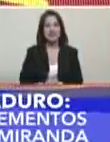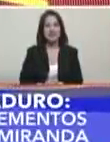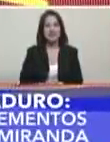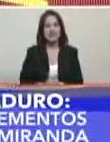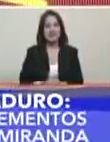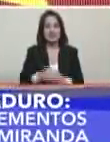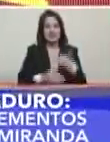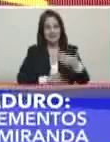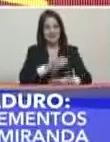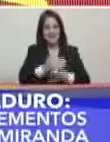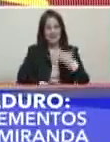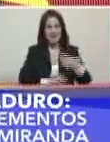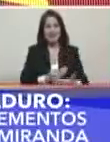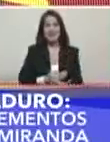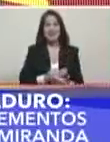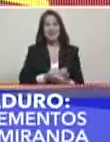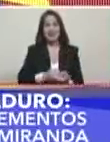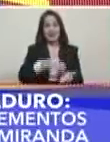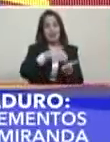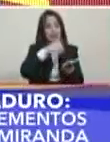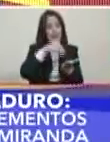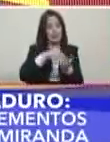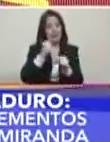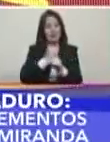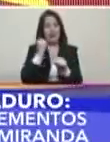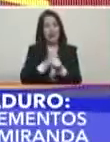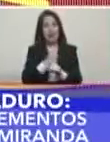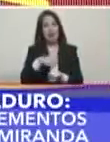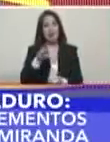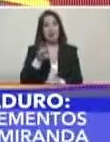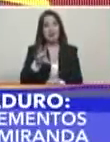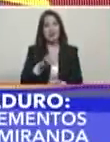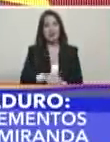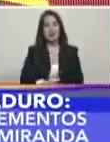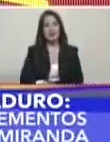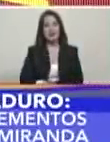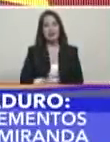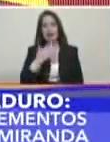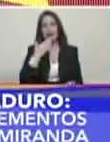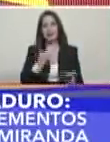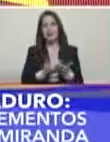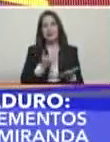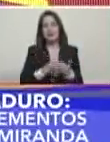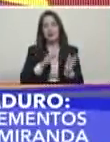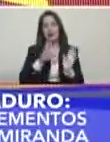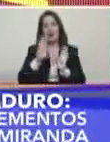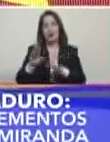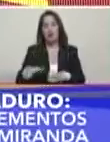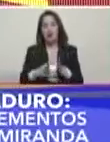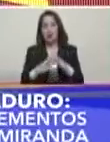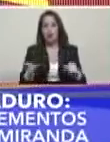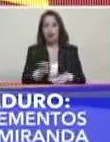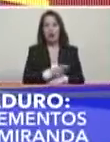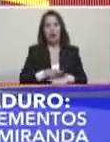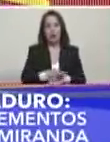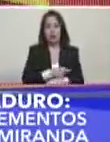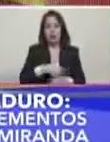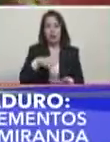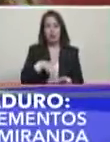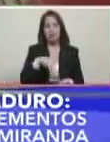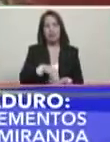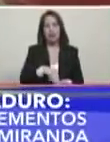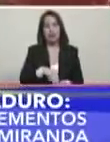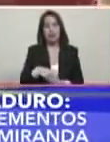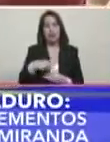clase obrera de mi patria. Pido todo el apoyo a la alianza productiva con la gobernación de Miranda y las